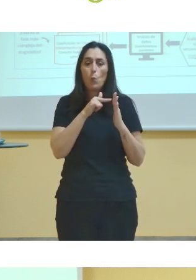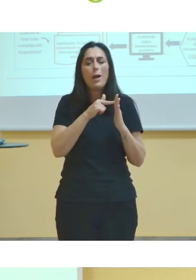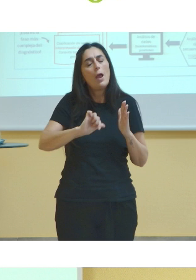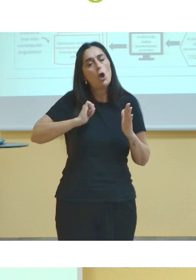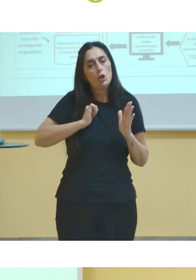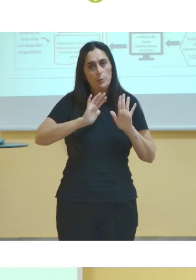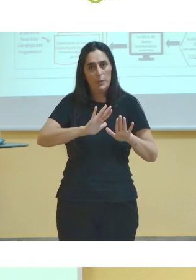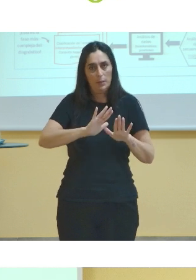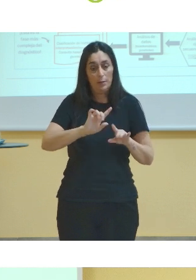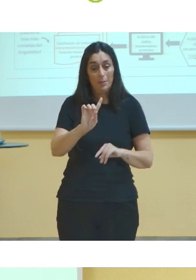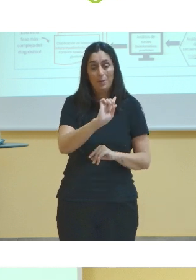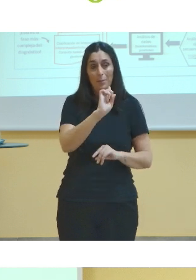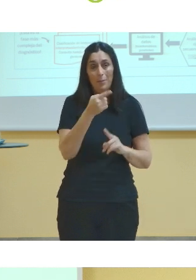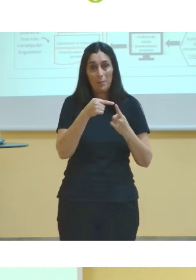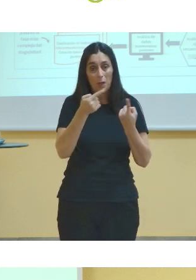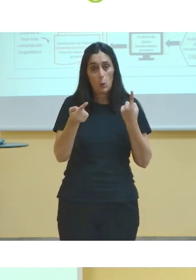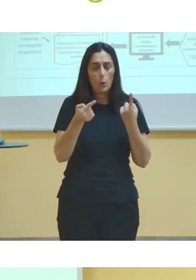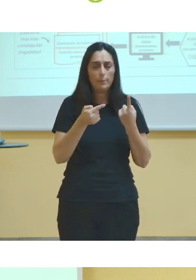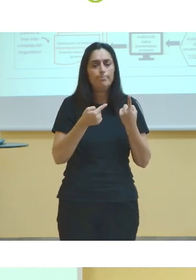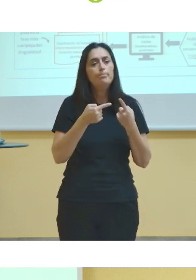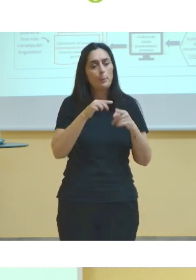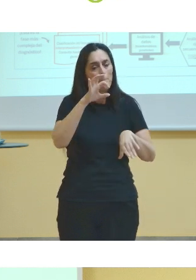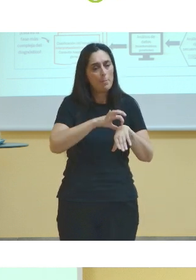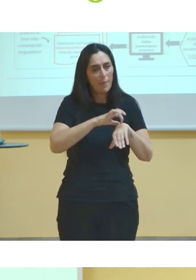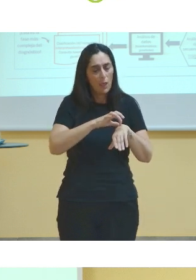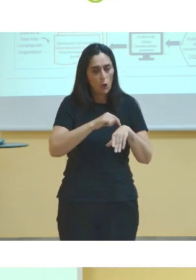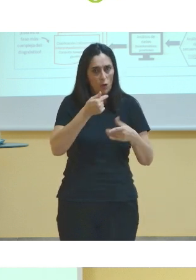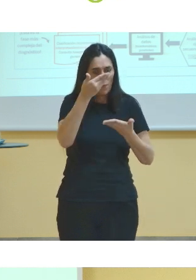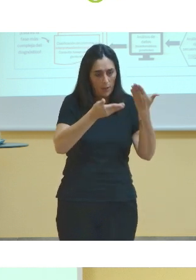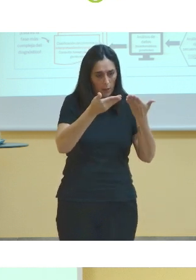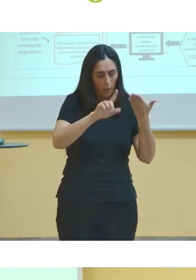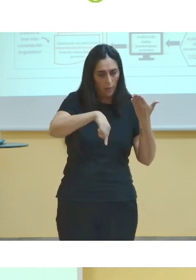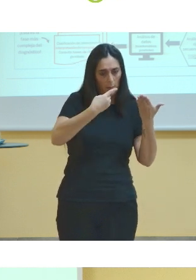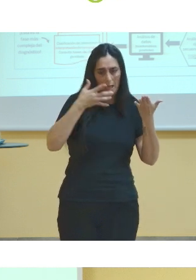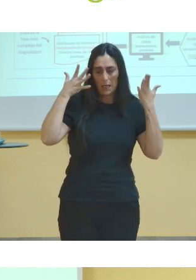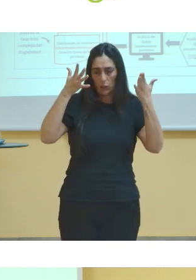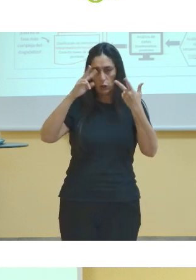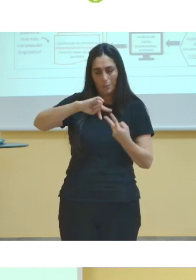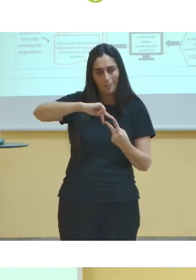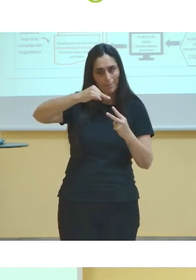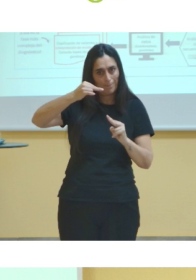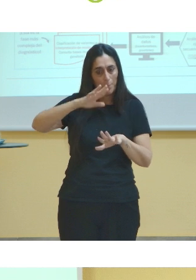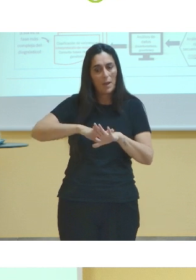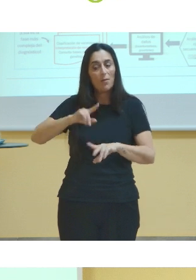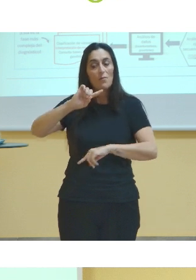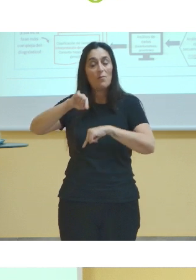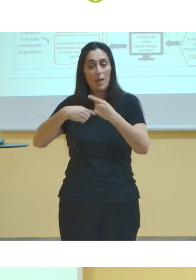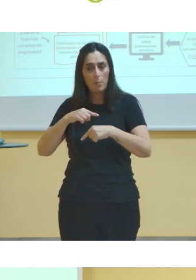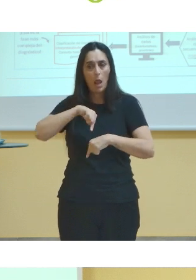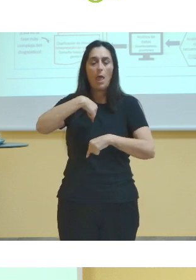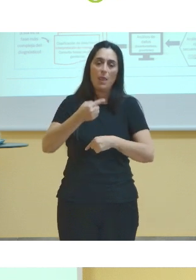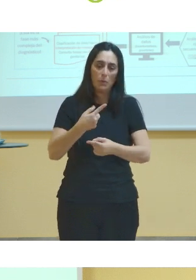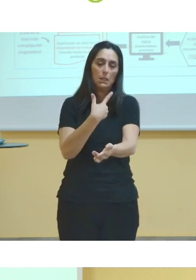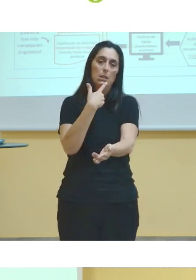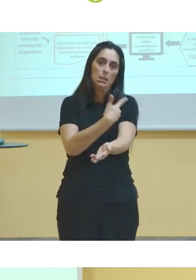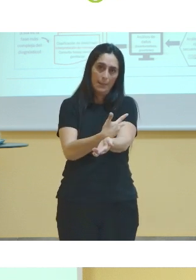hospital. Primero tenemos la evaluación clínica de un médico, luego tenemos el asesoramiento genético a la familia, luego tenemos que hay que traer la